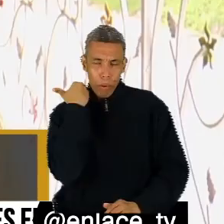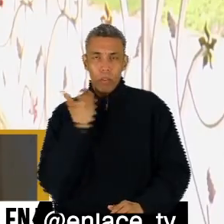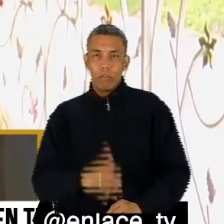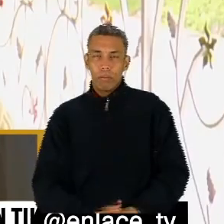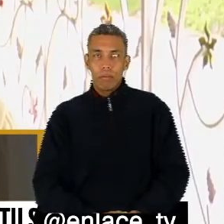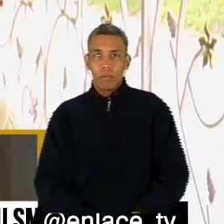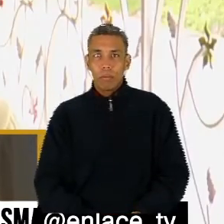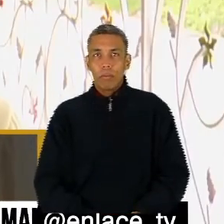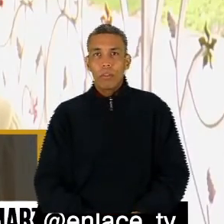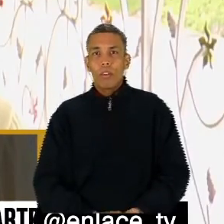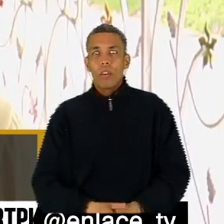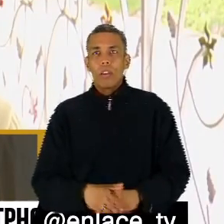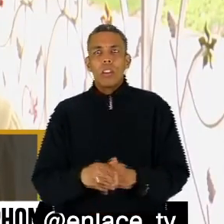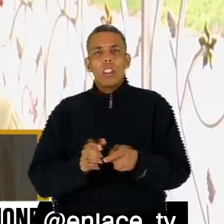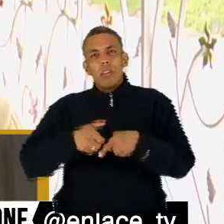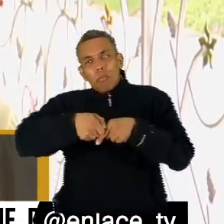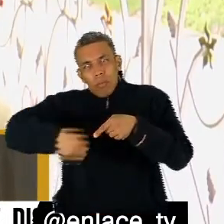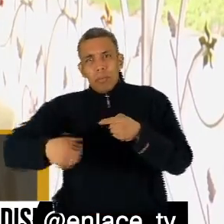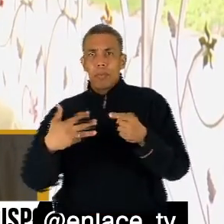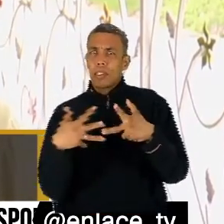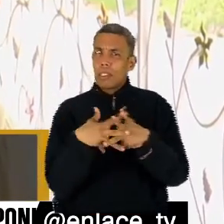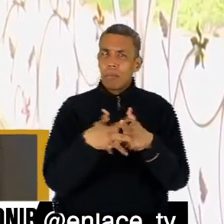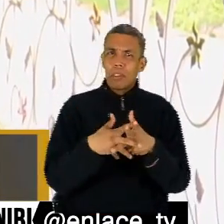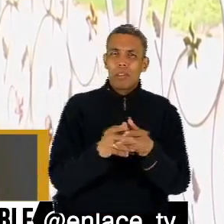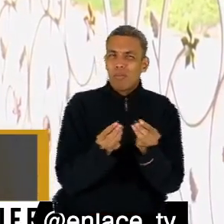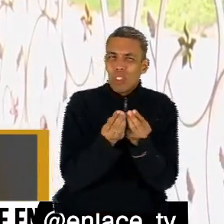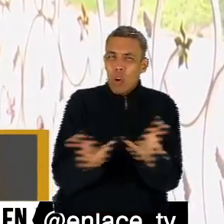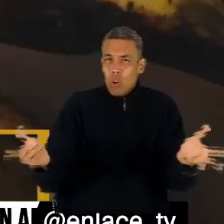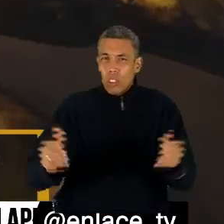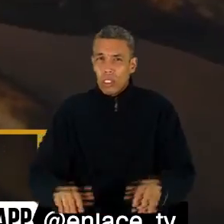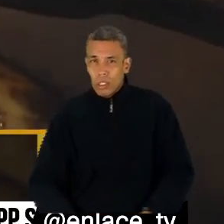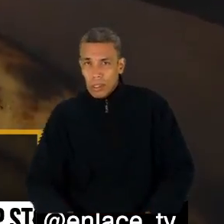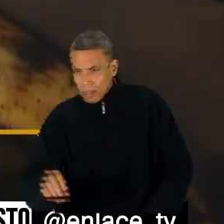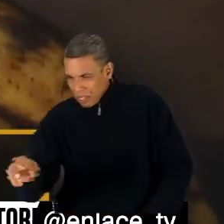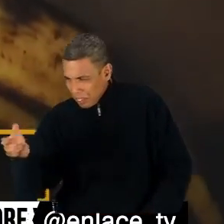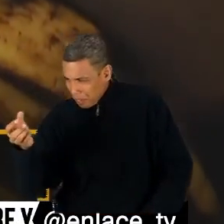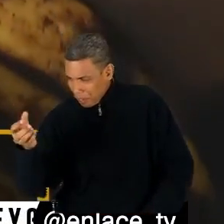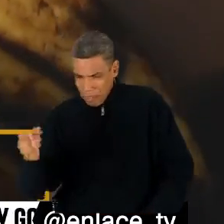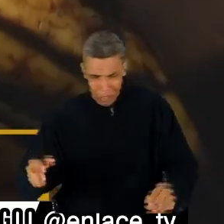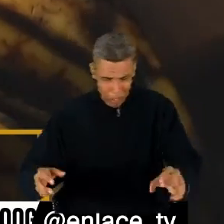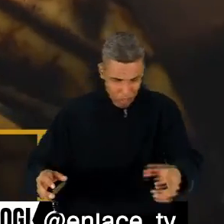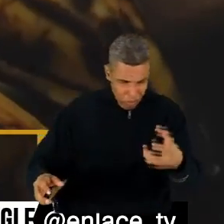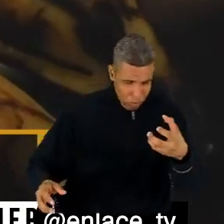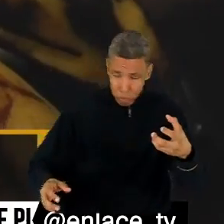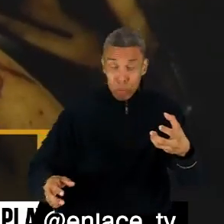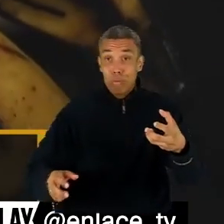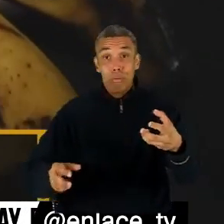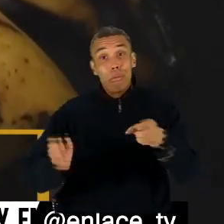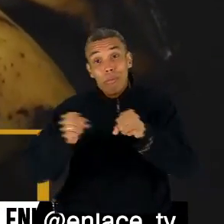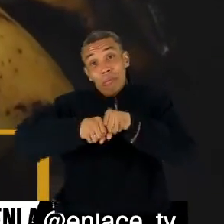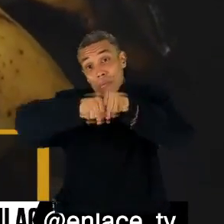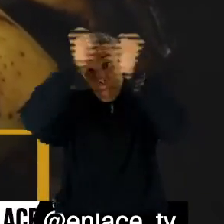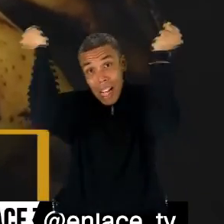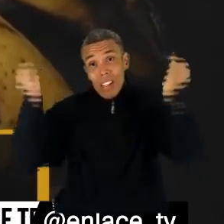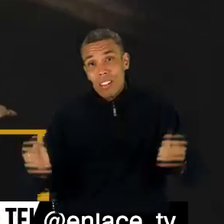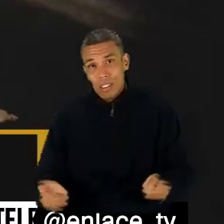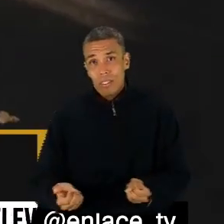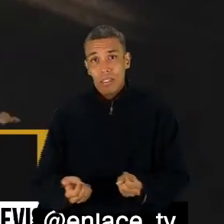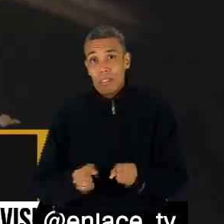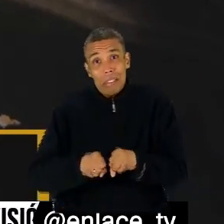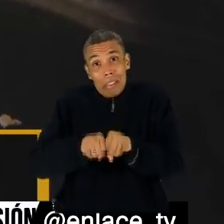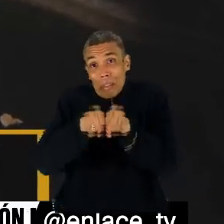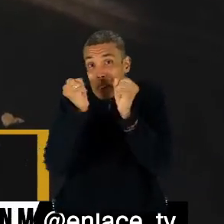están llegando en malas condiciones, no reúnen los requisitos de exigencia para atender un niño, todo es